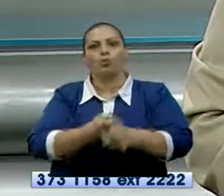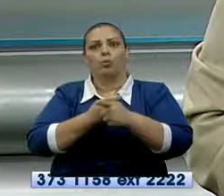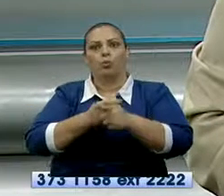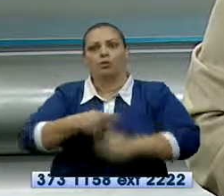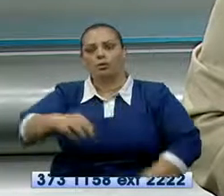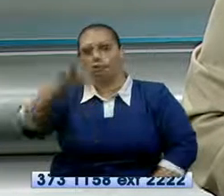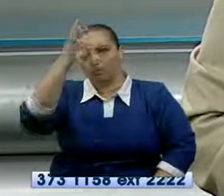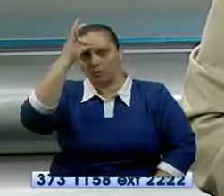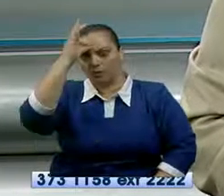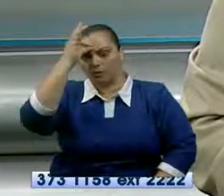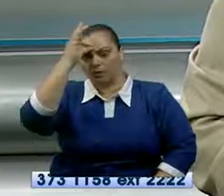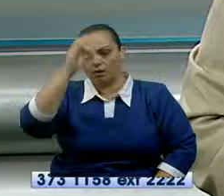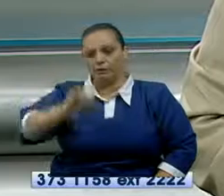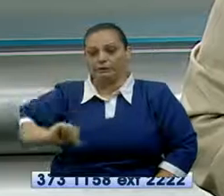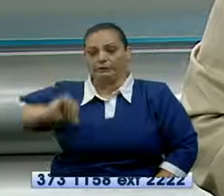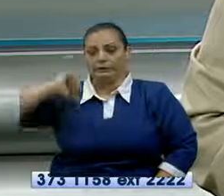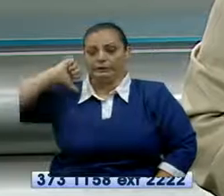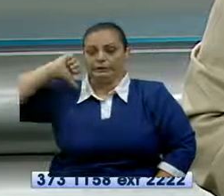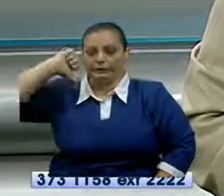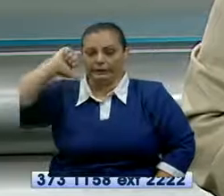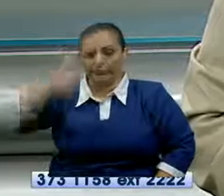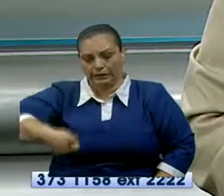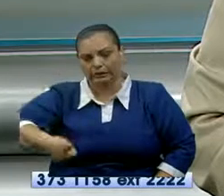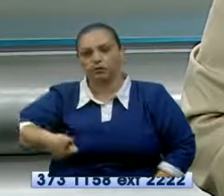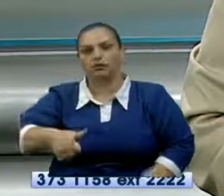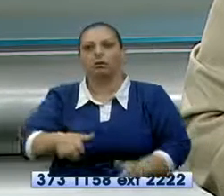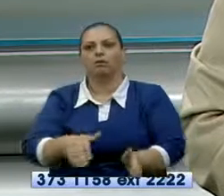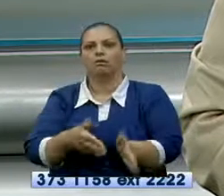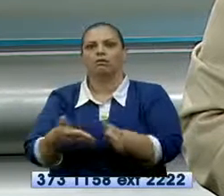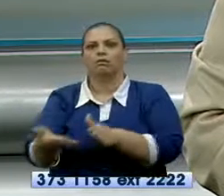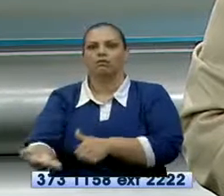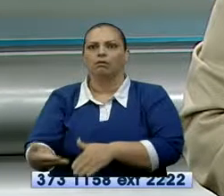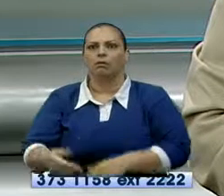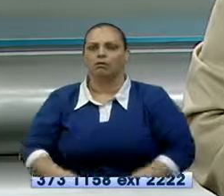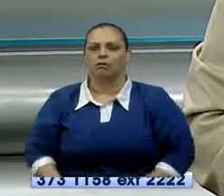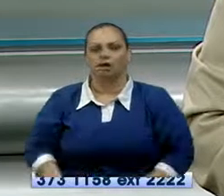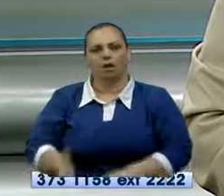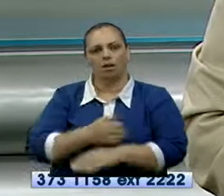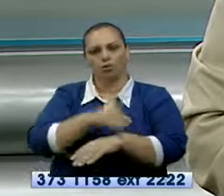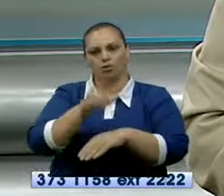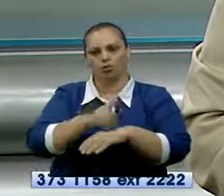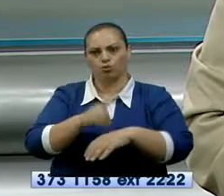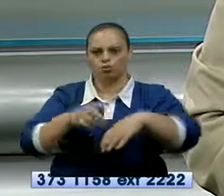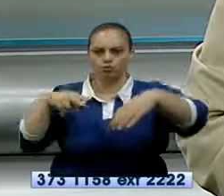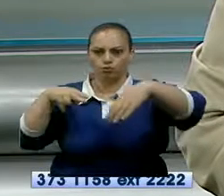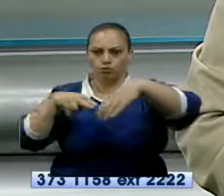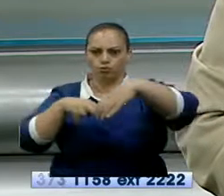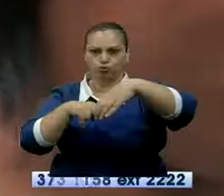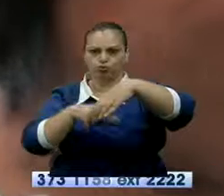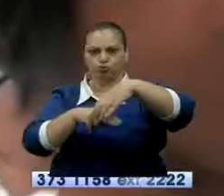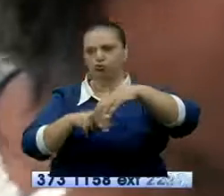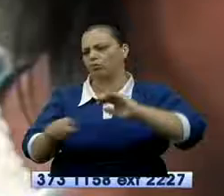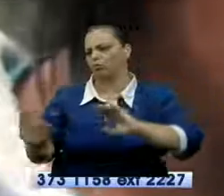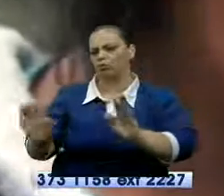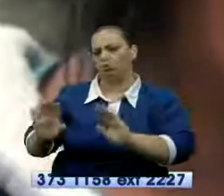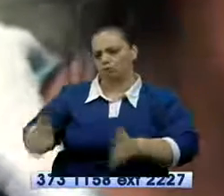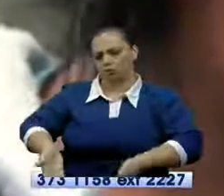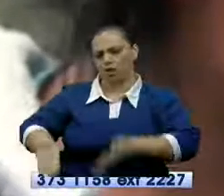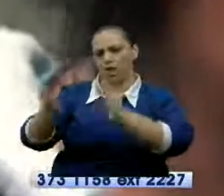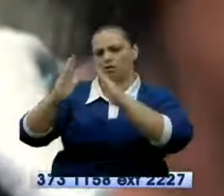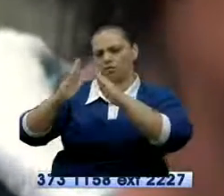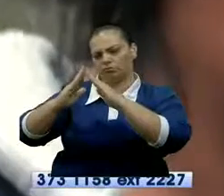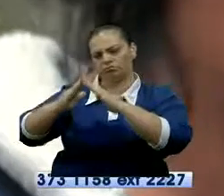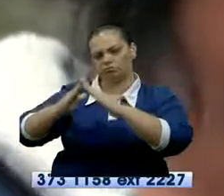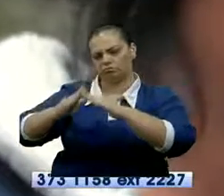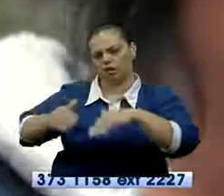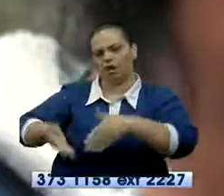a su casa a dormir y no volvió a despertar. La fiscalía investiga este hecho. No podían concebir la abrupta